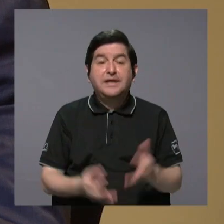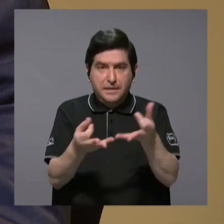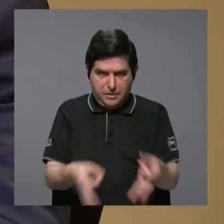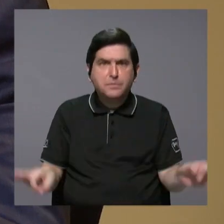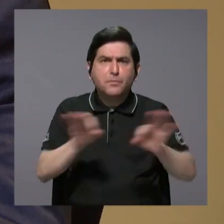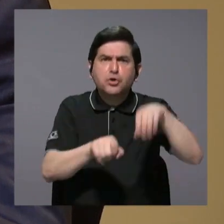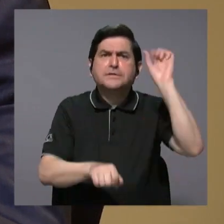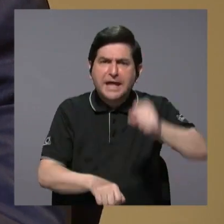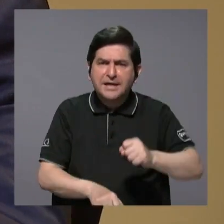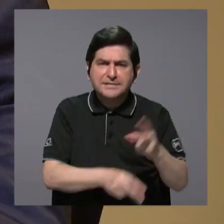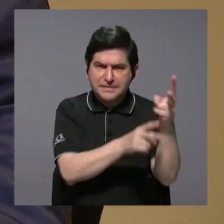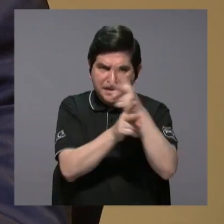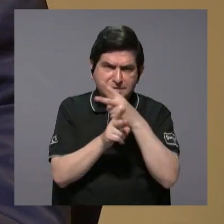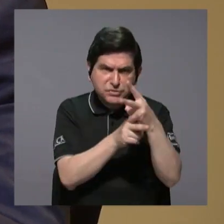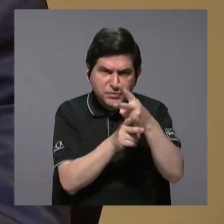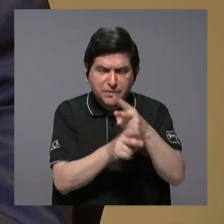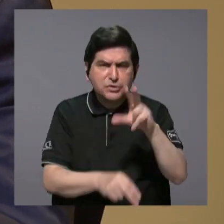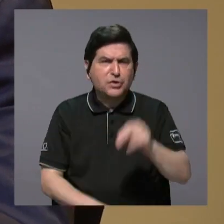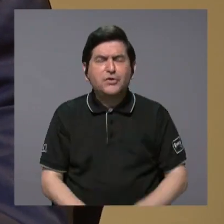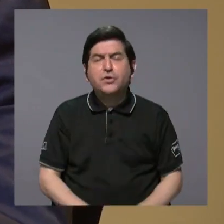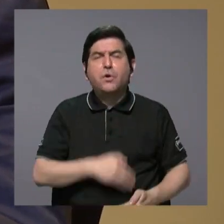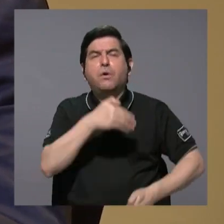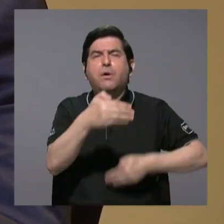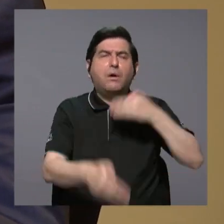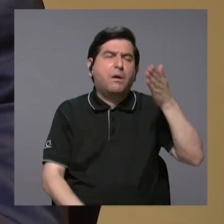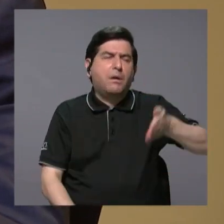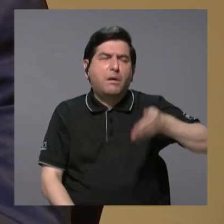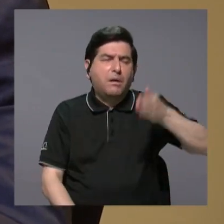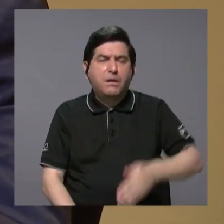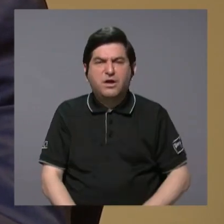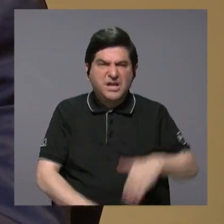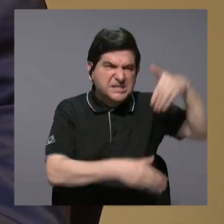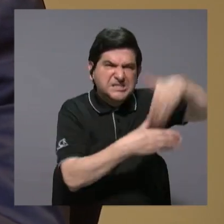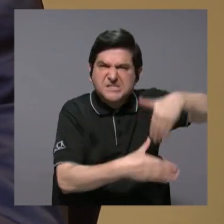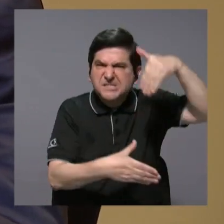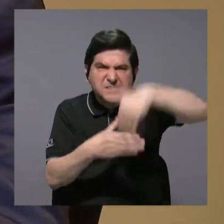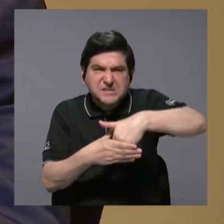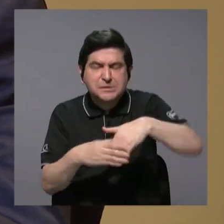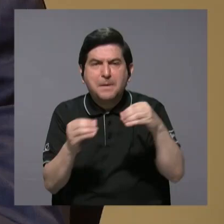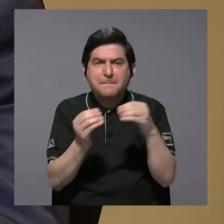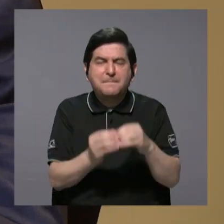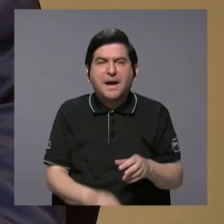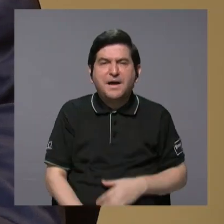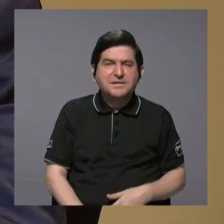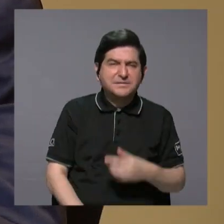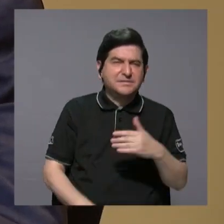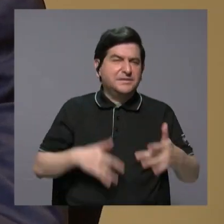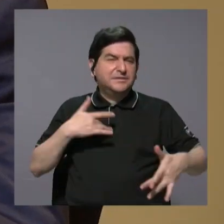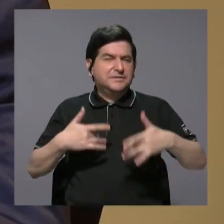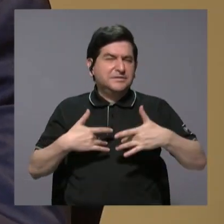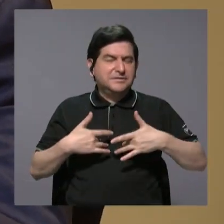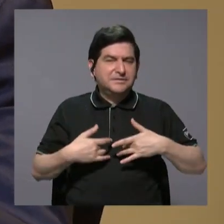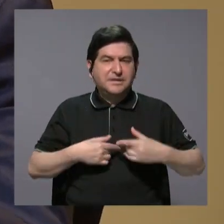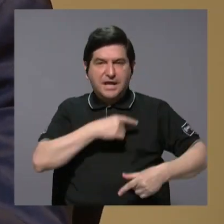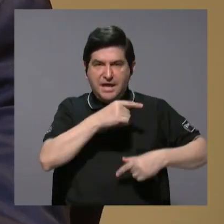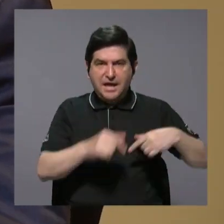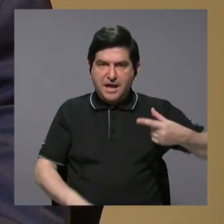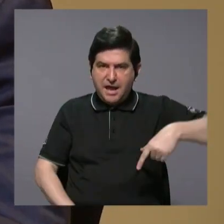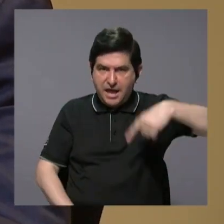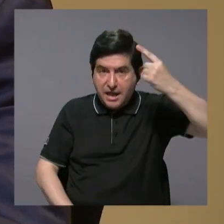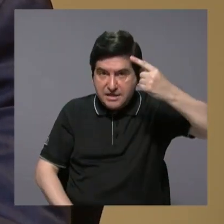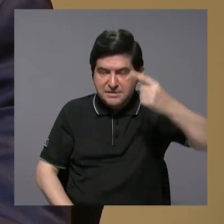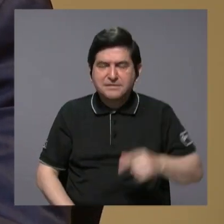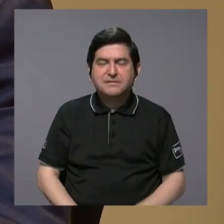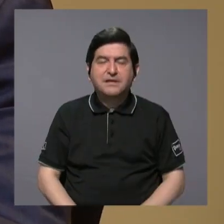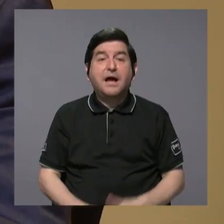supervisión que no sea tan burocrática, que no sea tan intrusiva, que sea más intuitiva, que sea más gerencial, que tenga